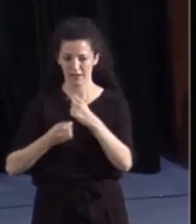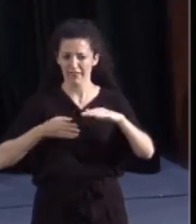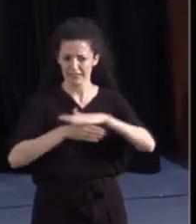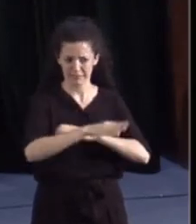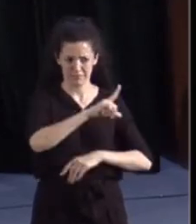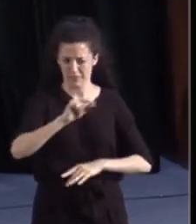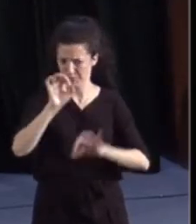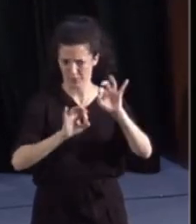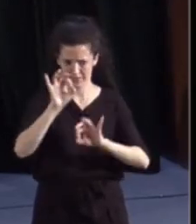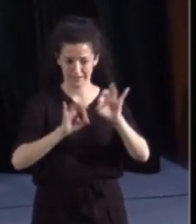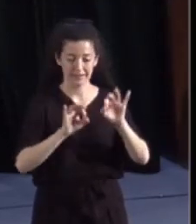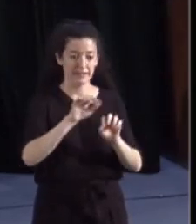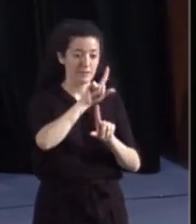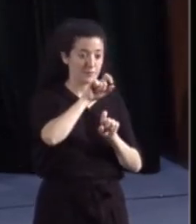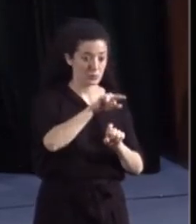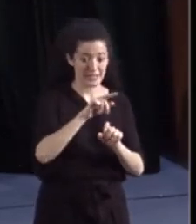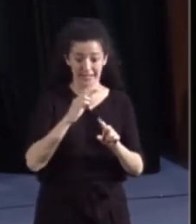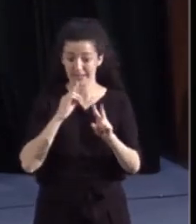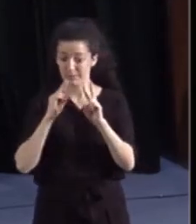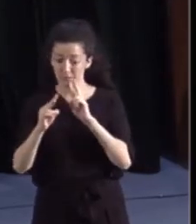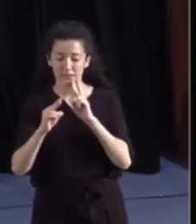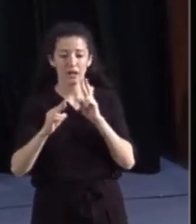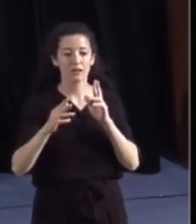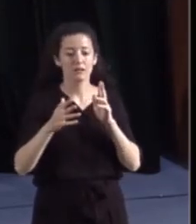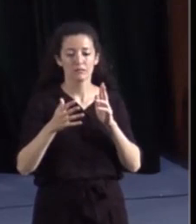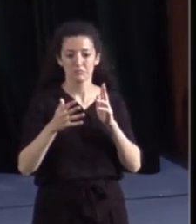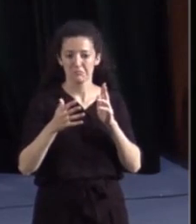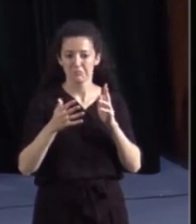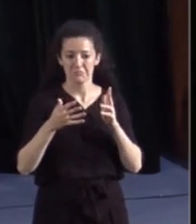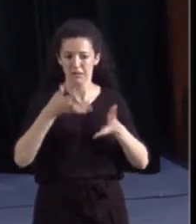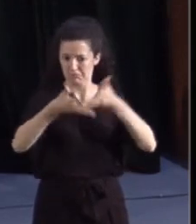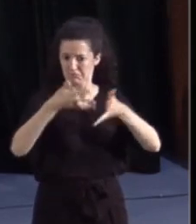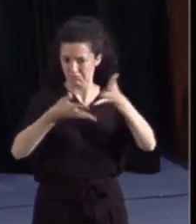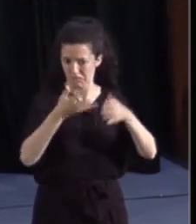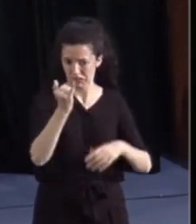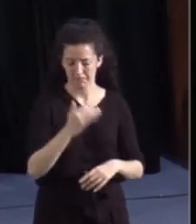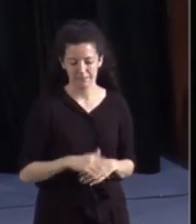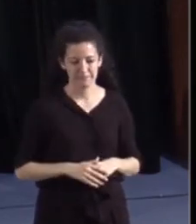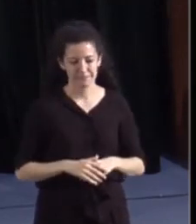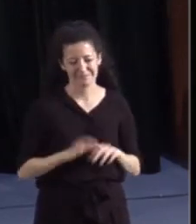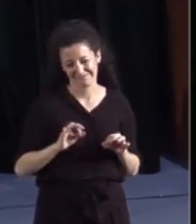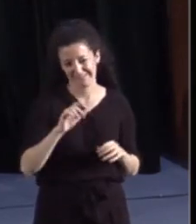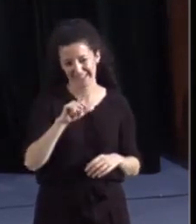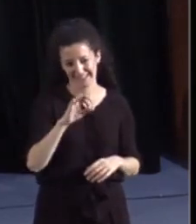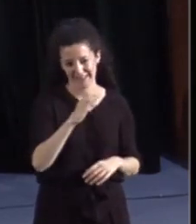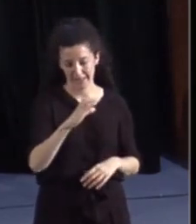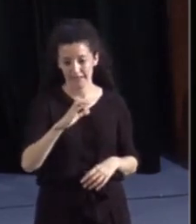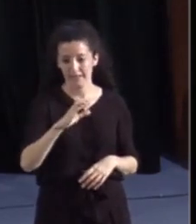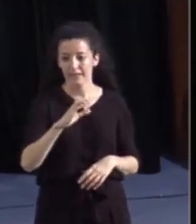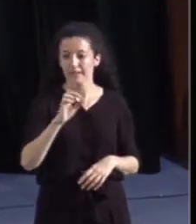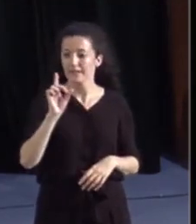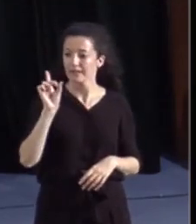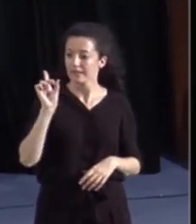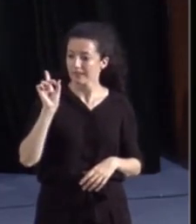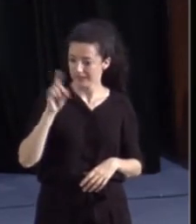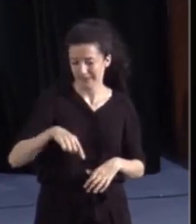tanto las preguntas como las respuestas se pueden visualizar en lengua de signos catalana y